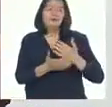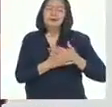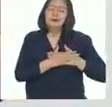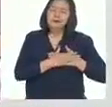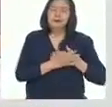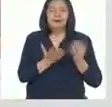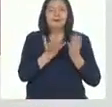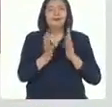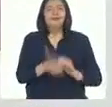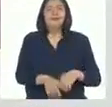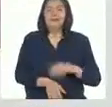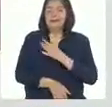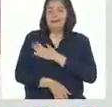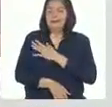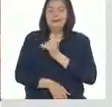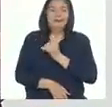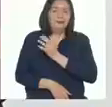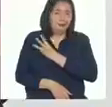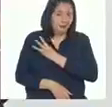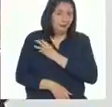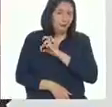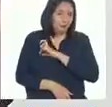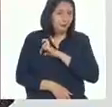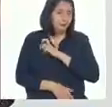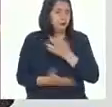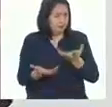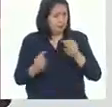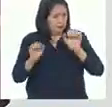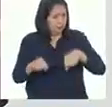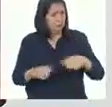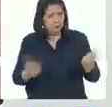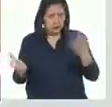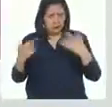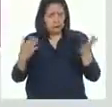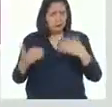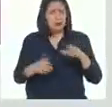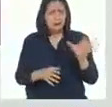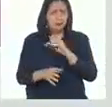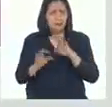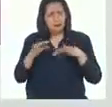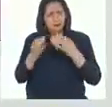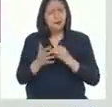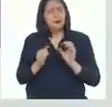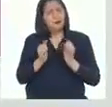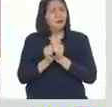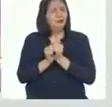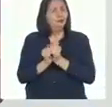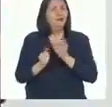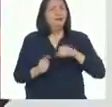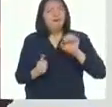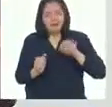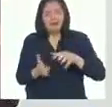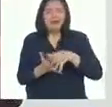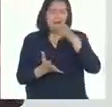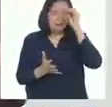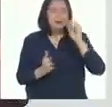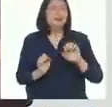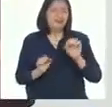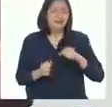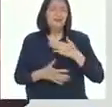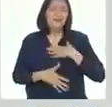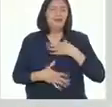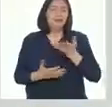dirigido a nuestros queridos estudiantes de quinto y sexto grado de primaria, pero pueden llamar a todos en casa para que se unan con nosotros porque aprender juntos es mucho